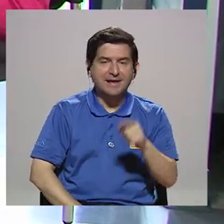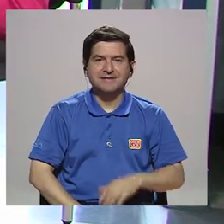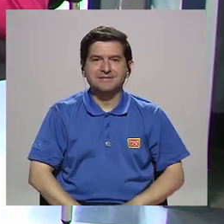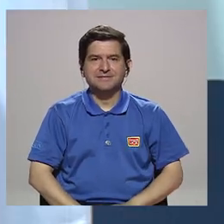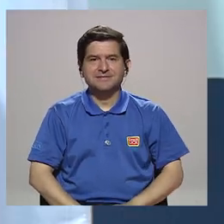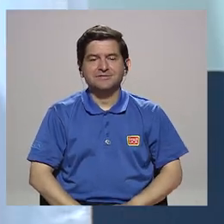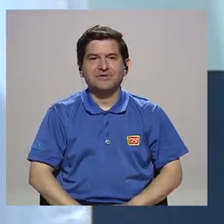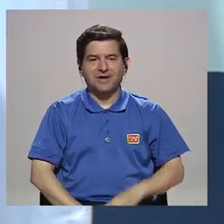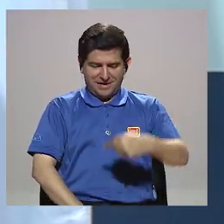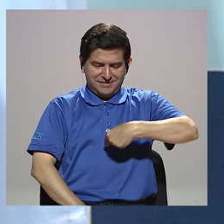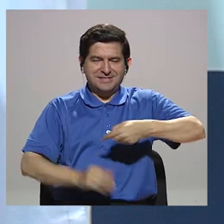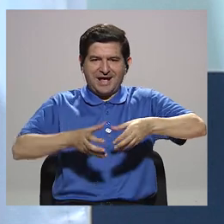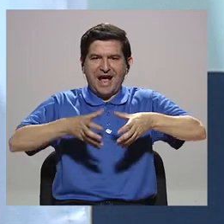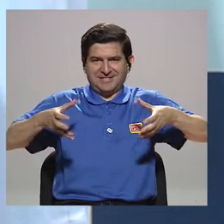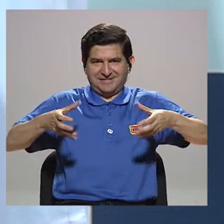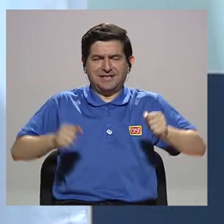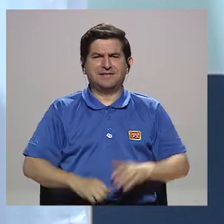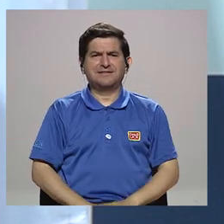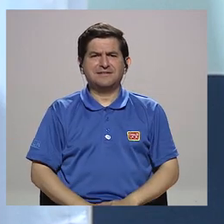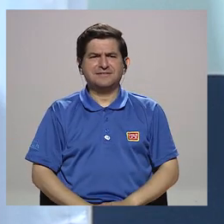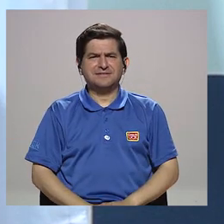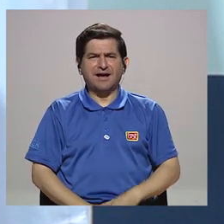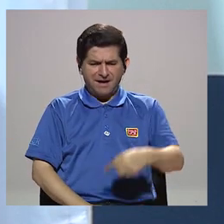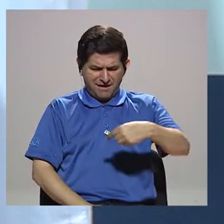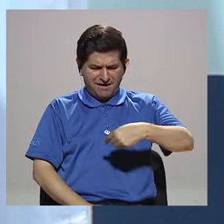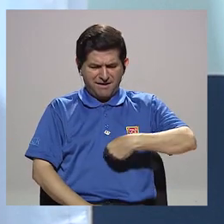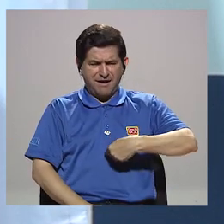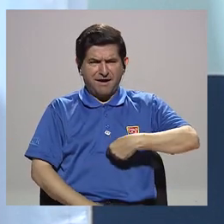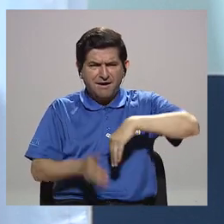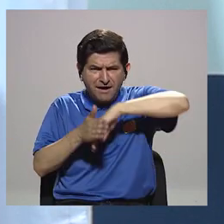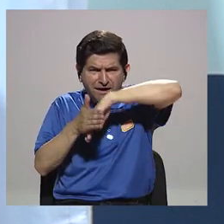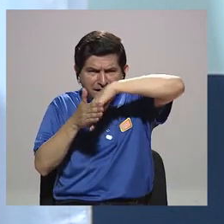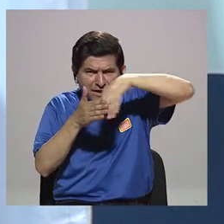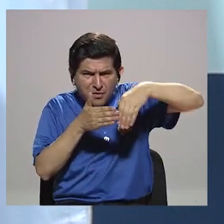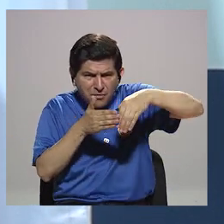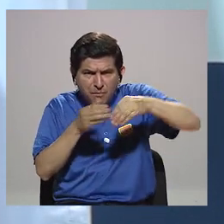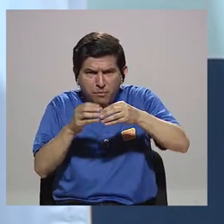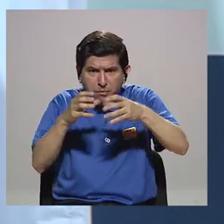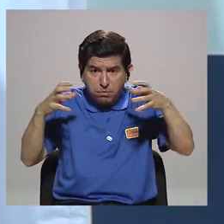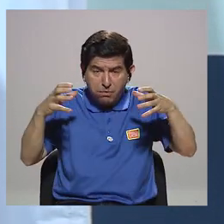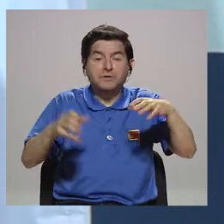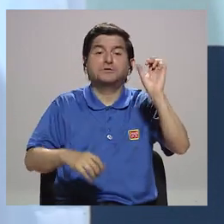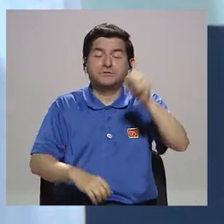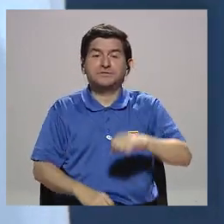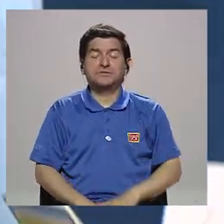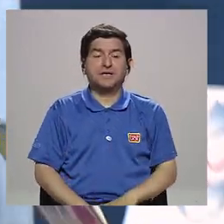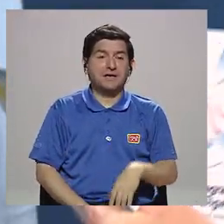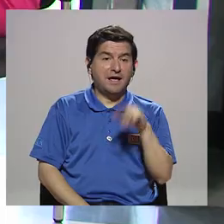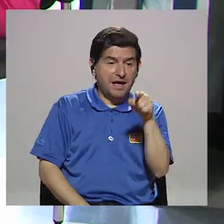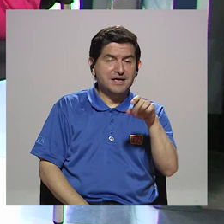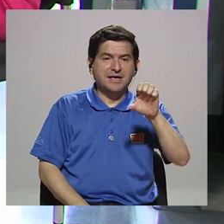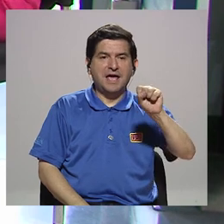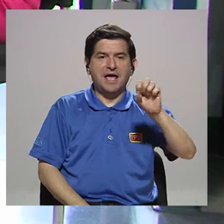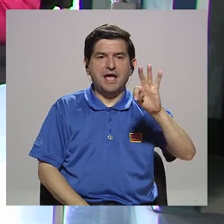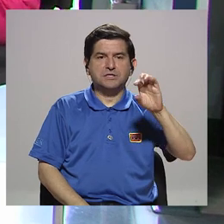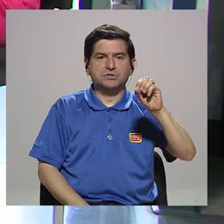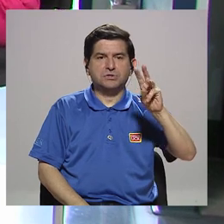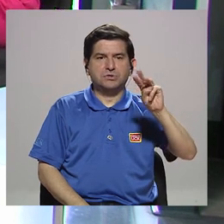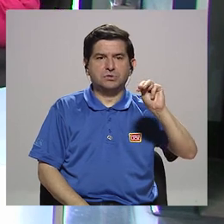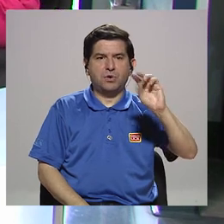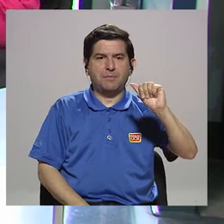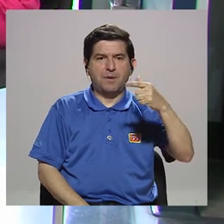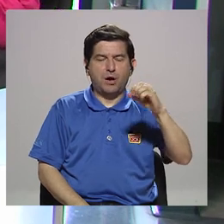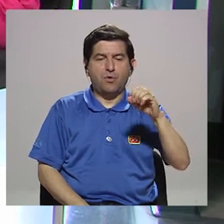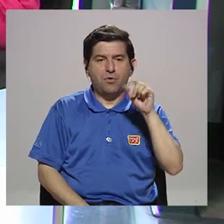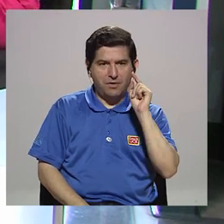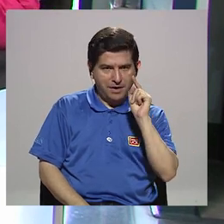Eso es lo que se llama gastritis. Inflamación de la mucosa del estómago. Del estómago. Y este es el estómago. Acuérdense, para